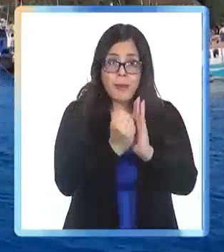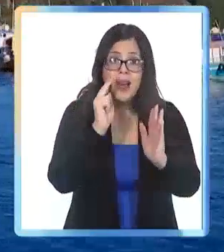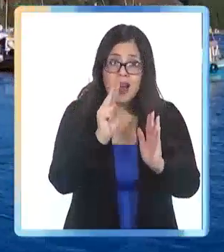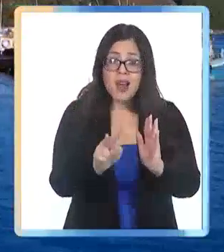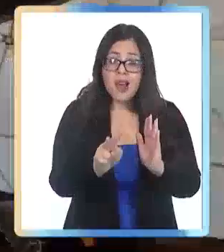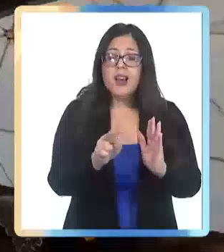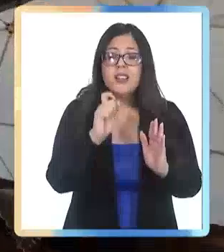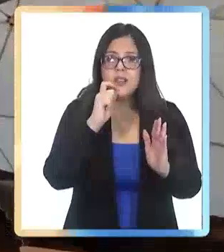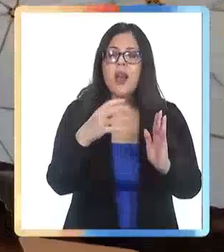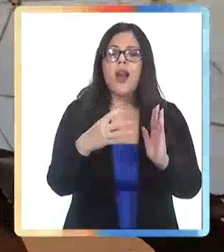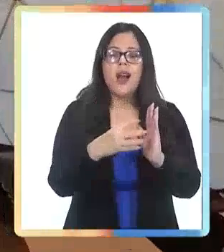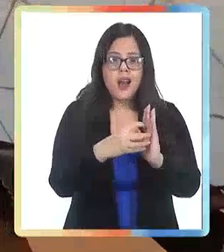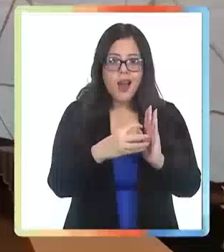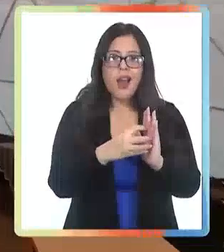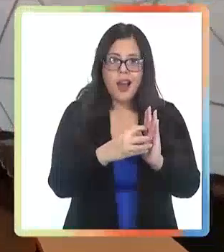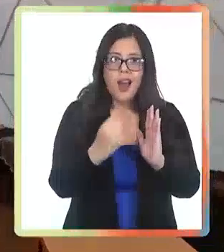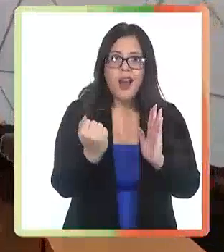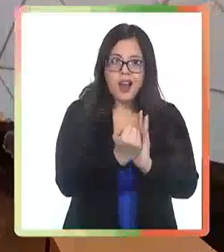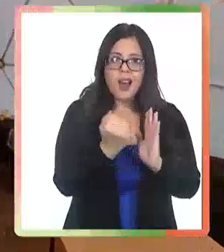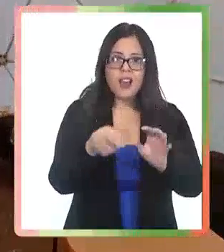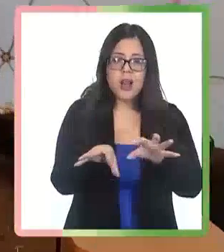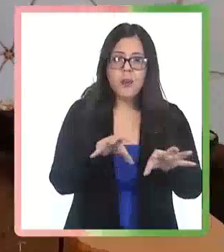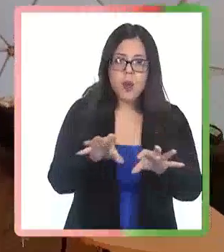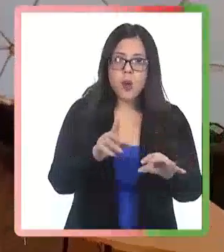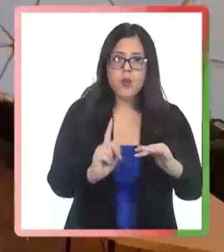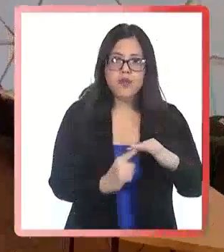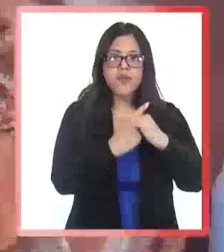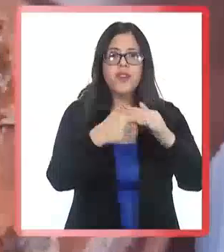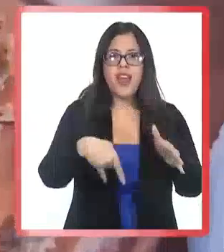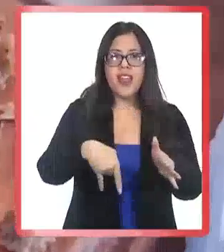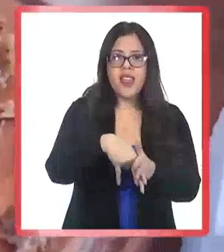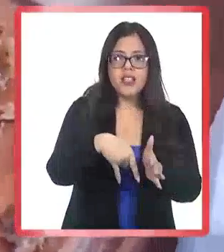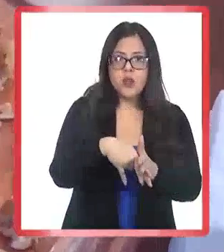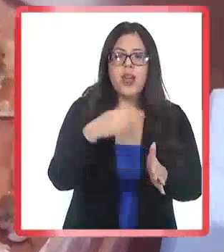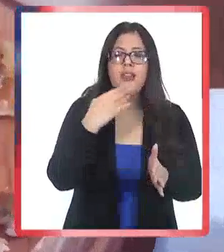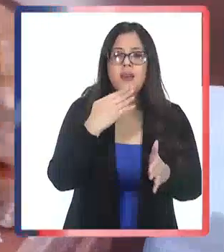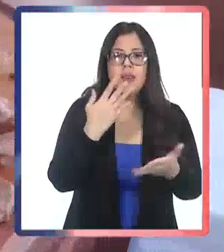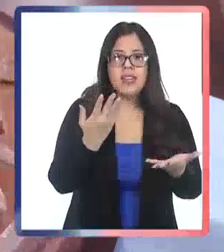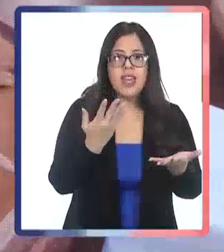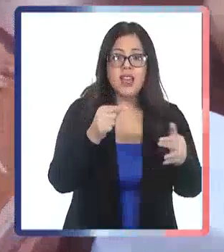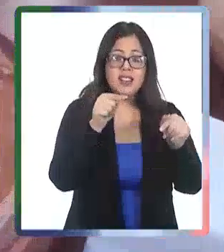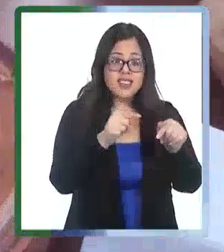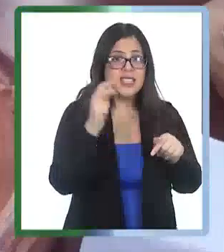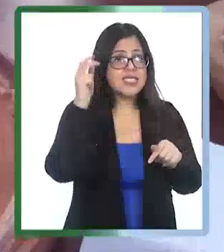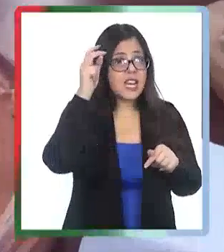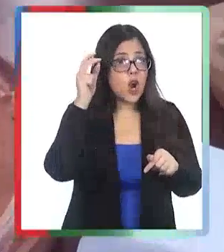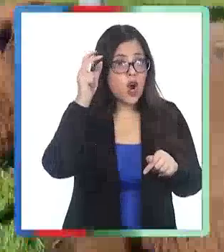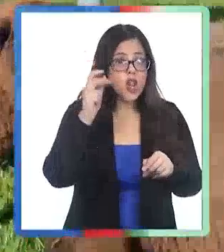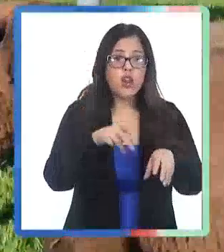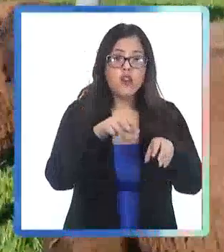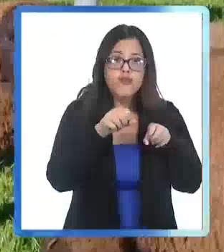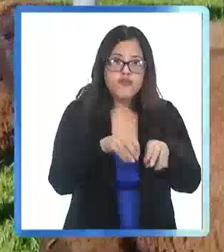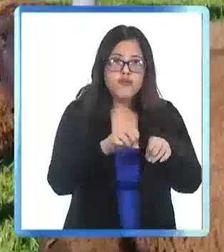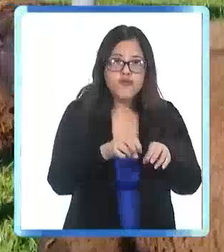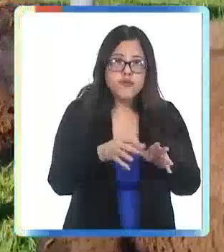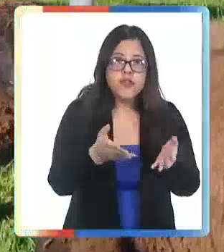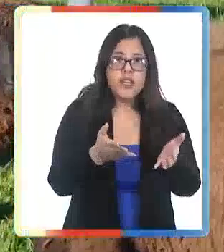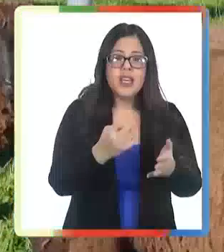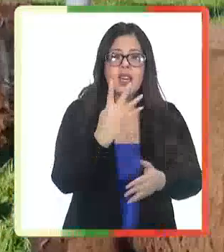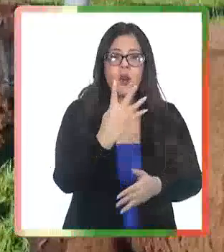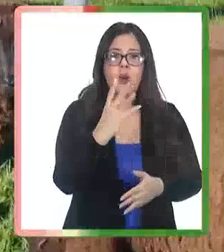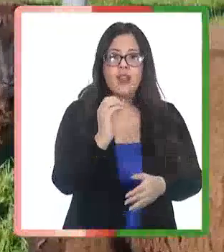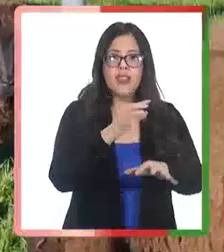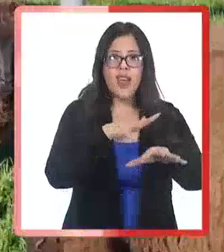Chilwe, sabrá que es el sello que certifica a los productos originarios de Chiloé y derivados de este cordero que se cría entre